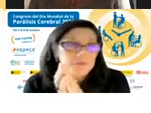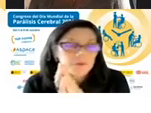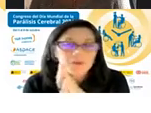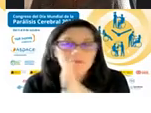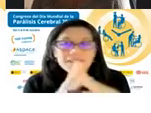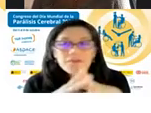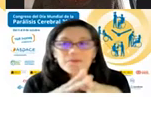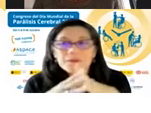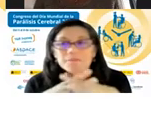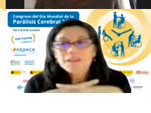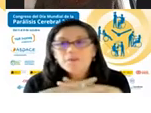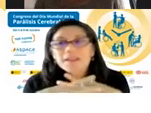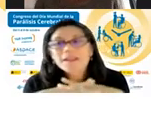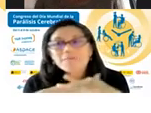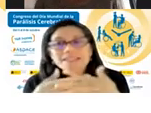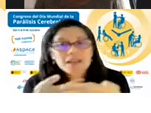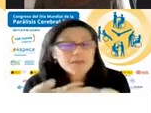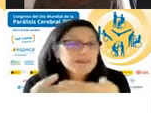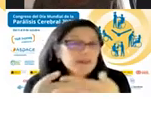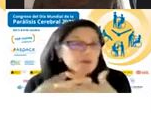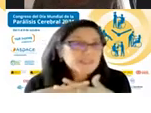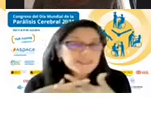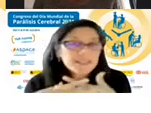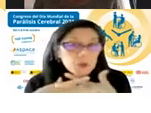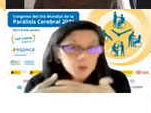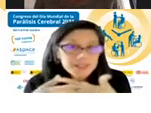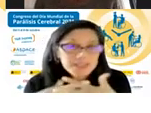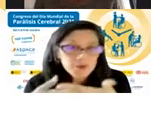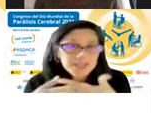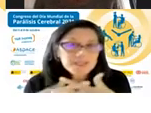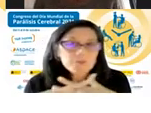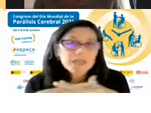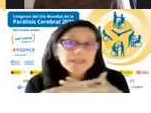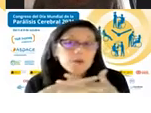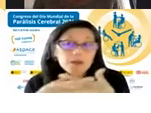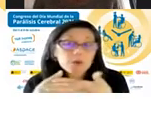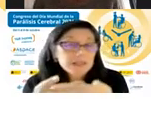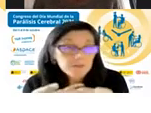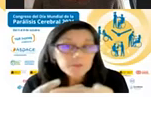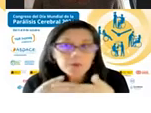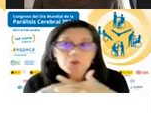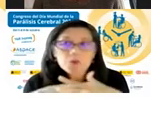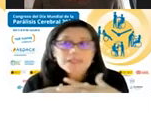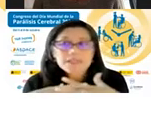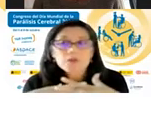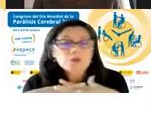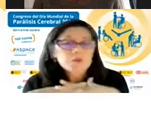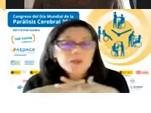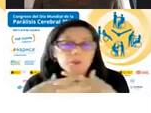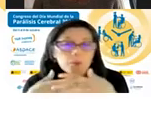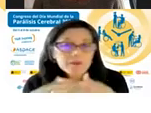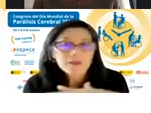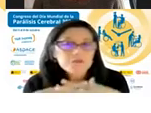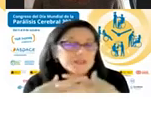circular a modo de metáfora de la mesa de camilla, donde tantas horas y horas las mujeres a lo largo del tiempo hemos conversado sobre